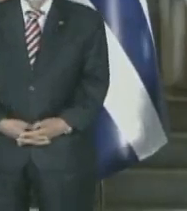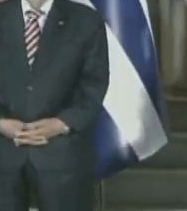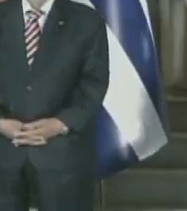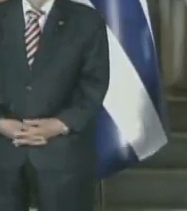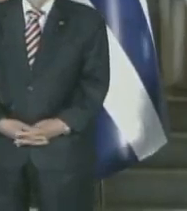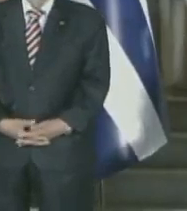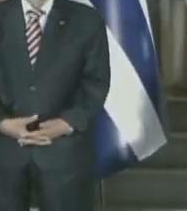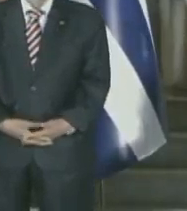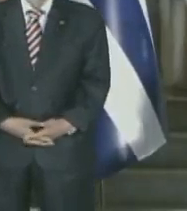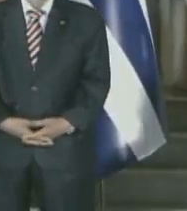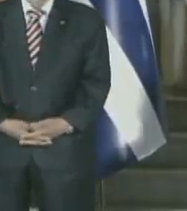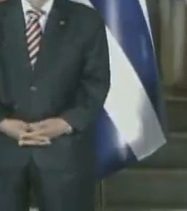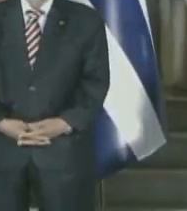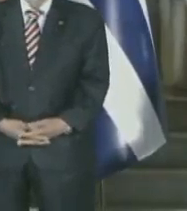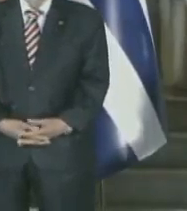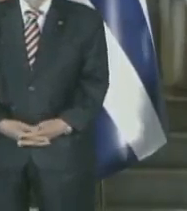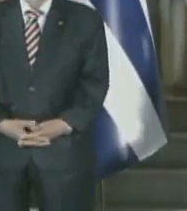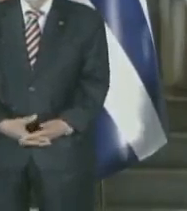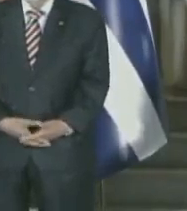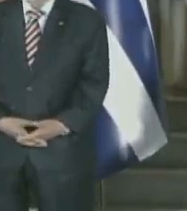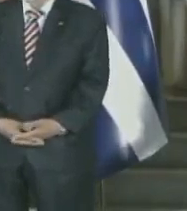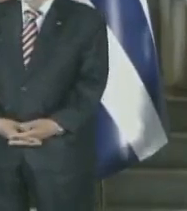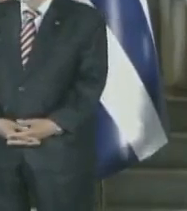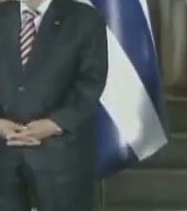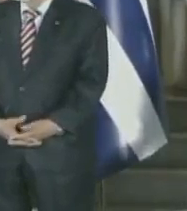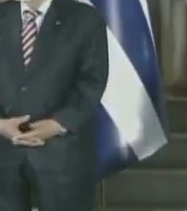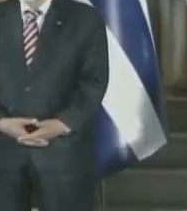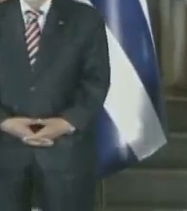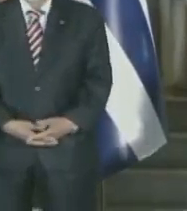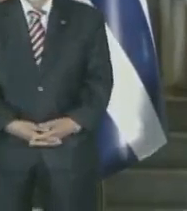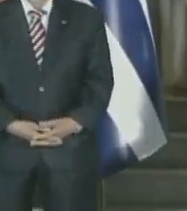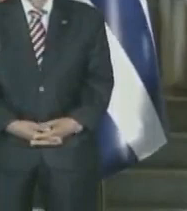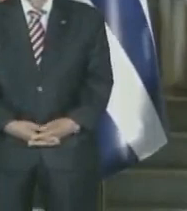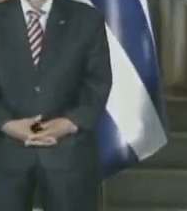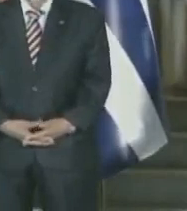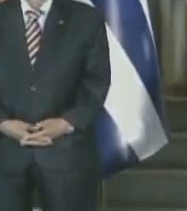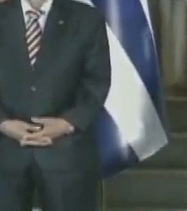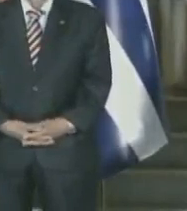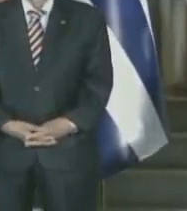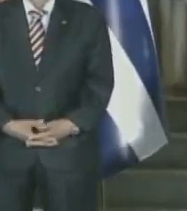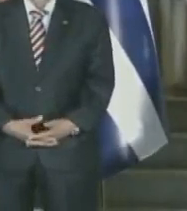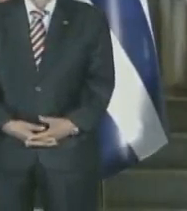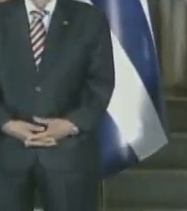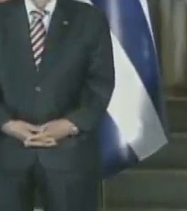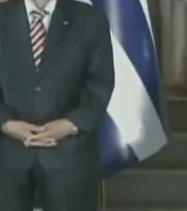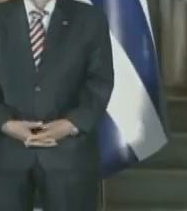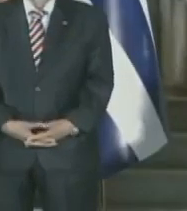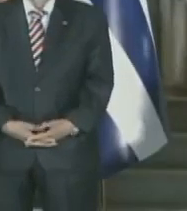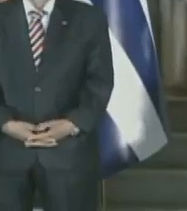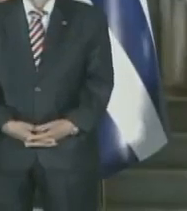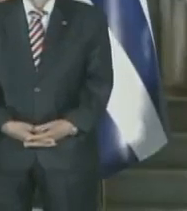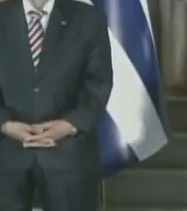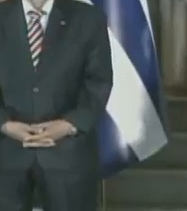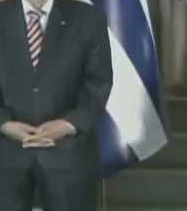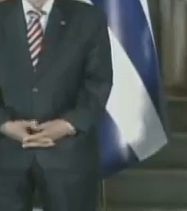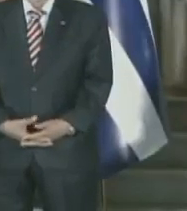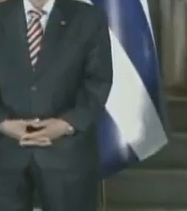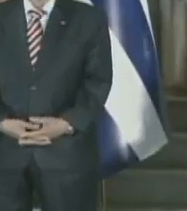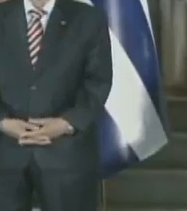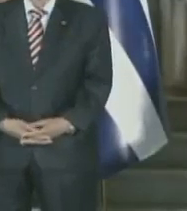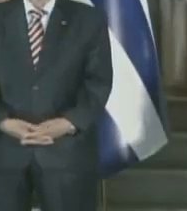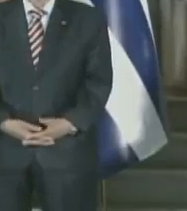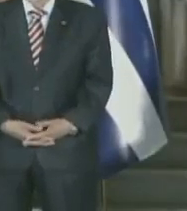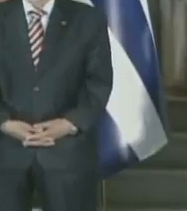cubana, y de la vicepresidenta Delcy Rodríguez, jefa de la delegación venezolana, hoy podemos